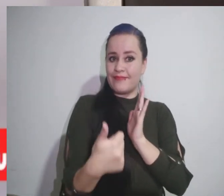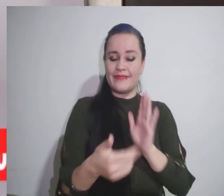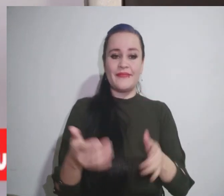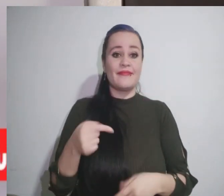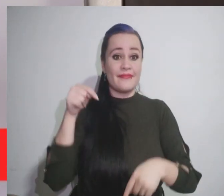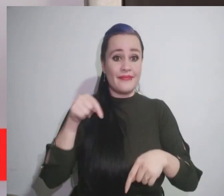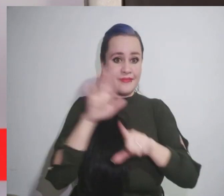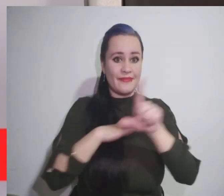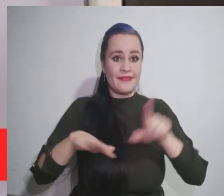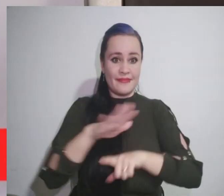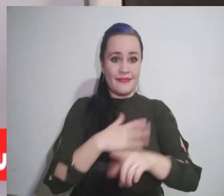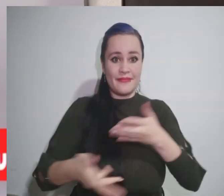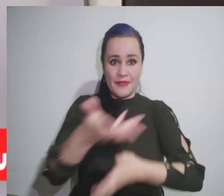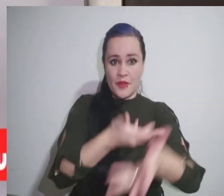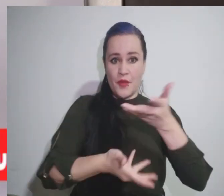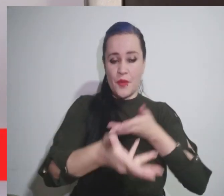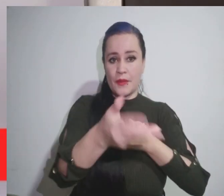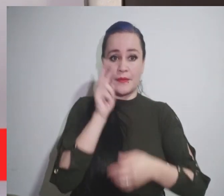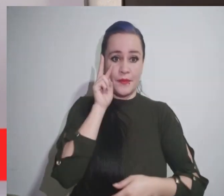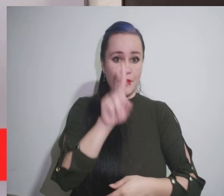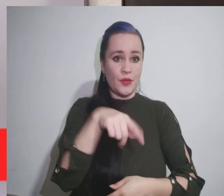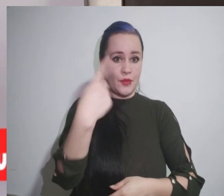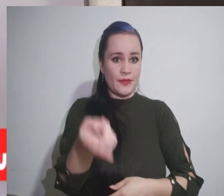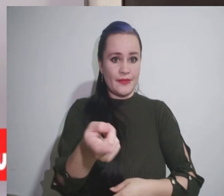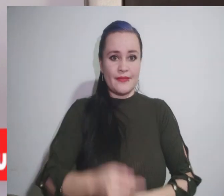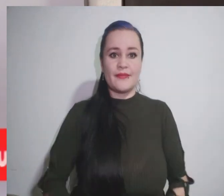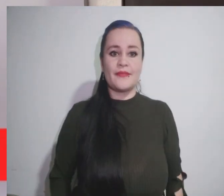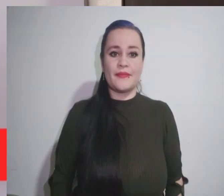Te invito a que me sigas en mis redes sociales, a que le des like y que compartas este video.